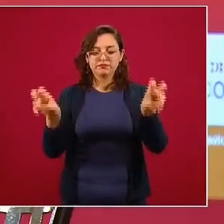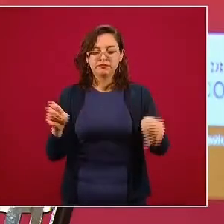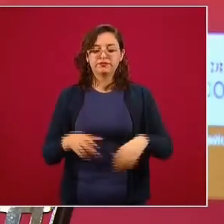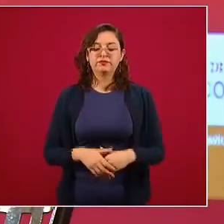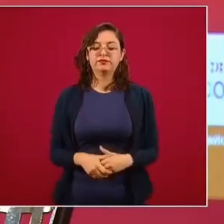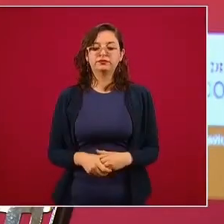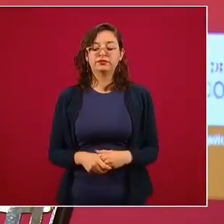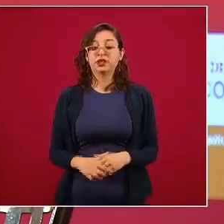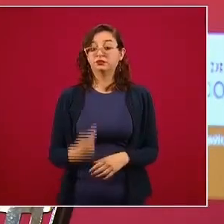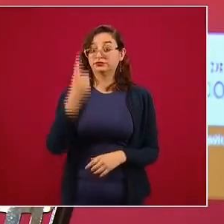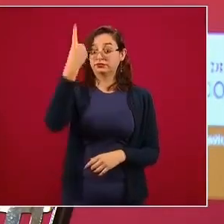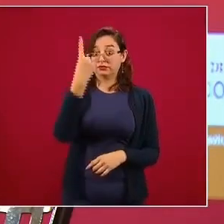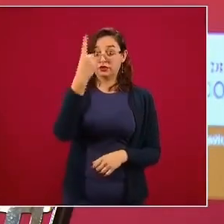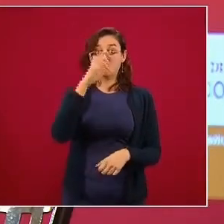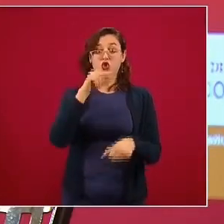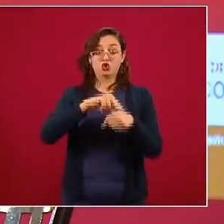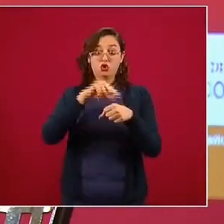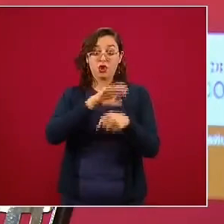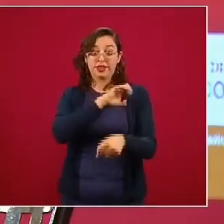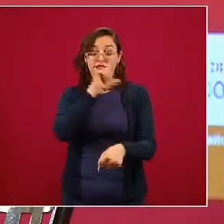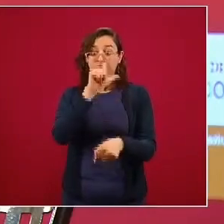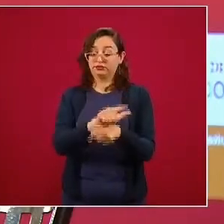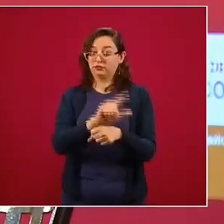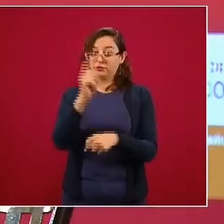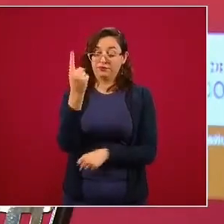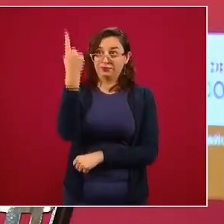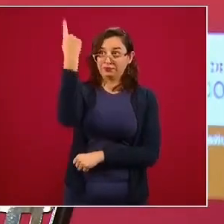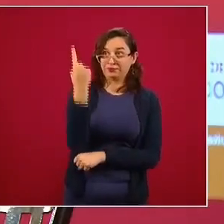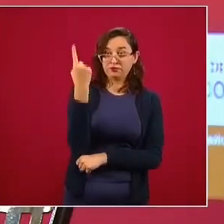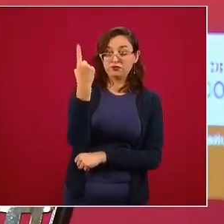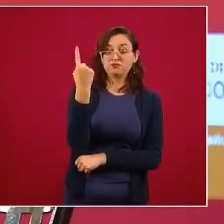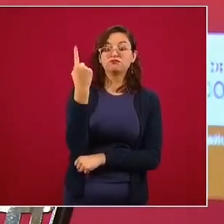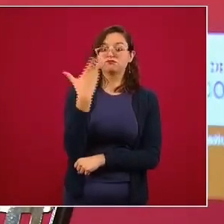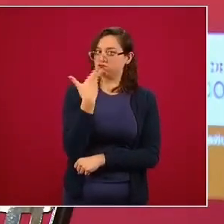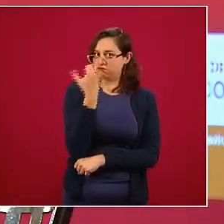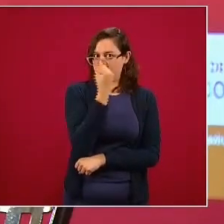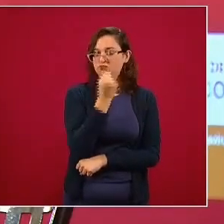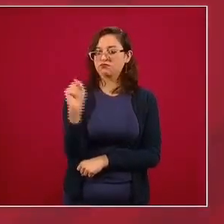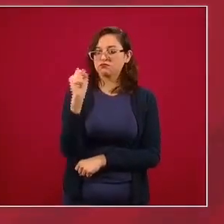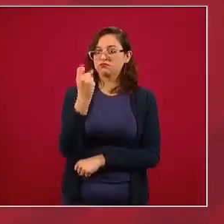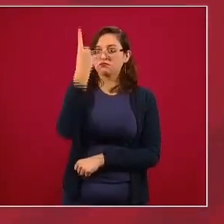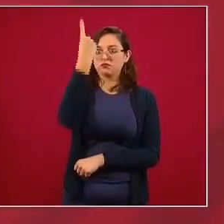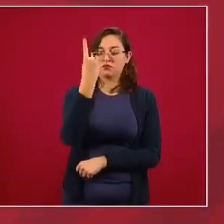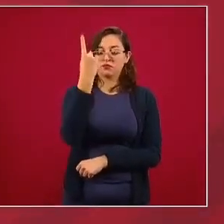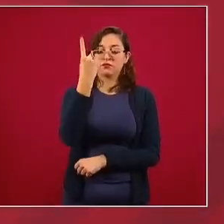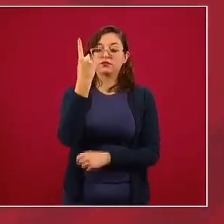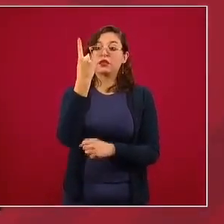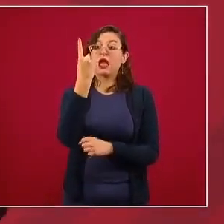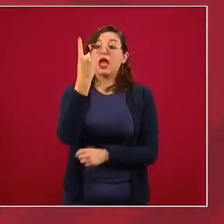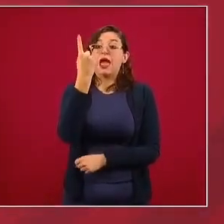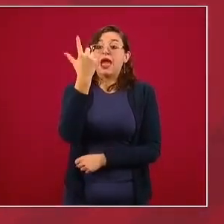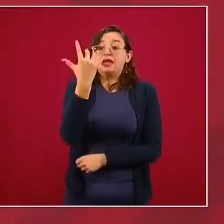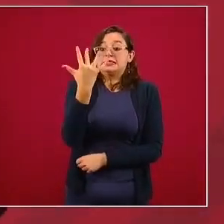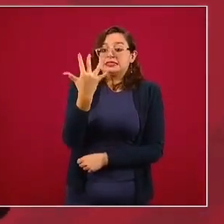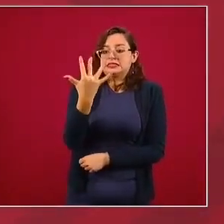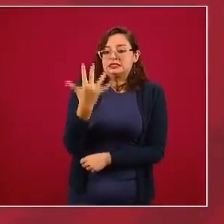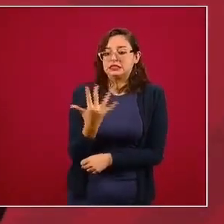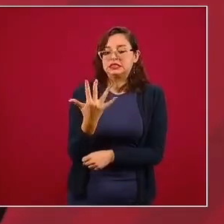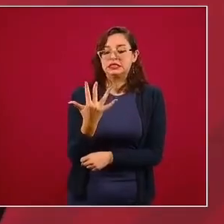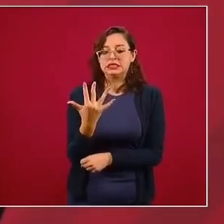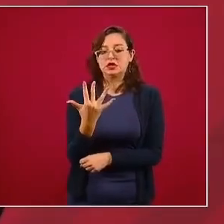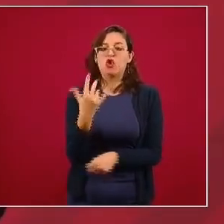donde un especialista de alta competencia coordina a 5 especialistas no